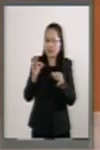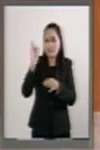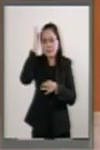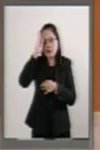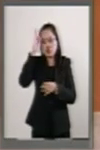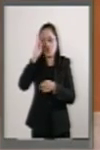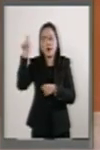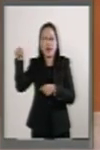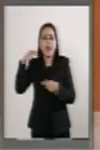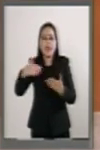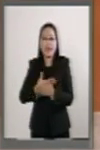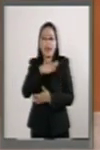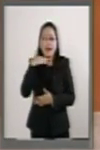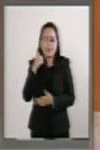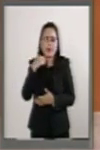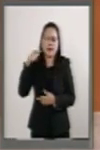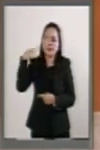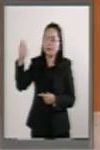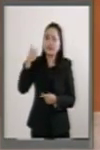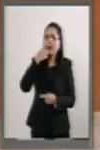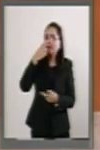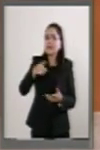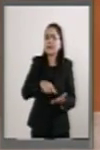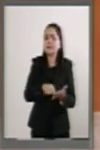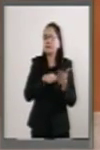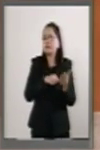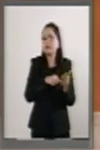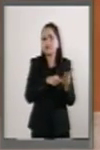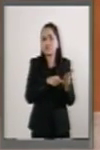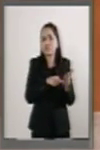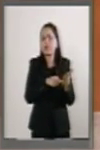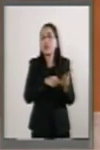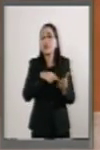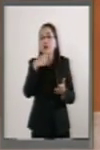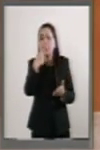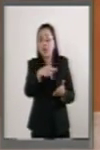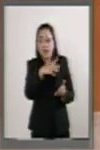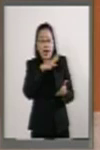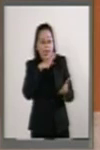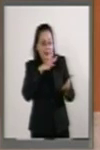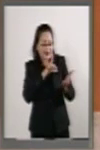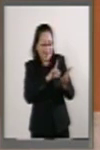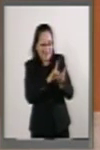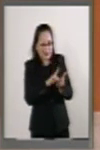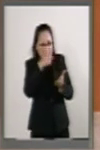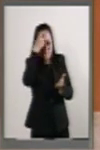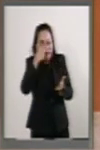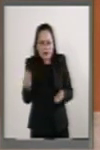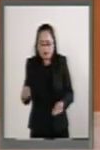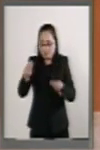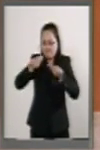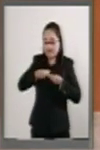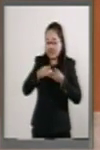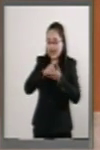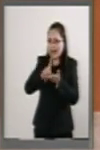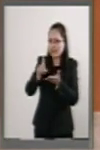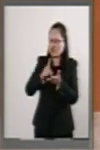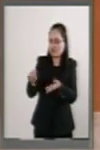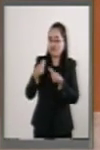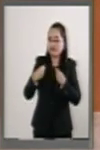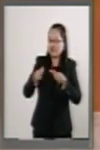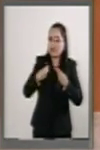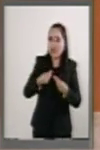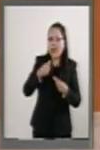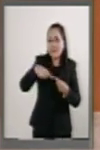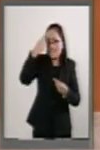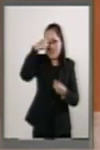alemana Anna Arendt, que alguna vez dijo: el derecho a tener derechos o el derecho de cada individuo a